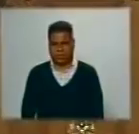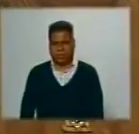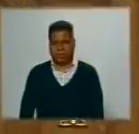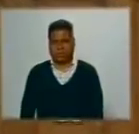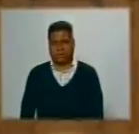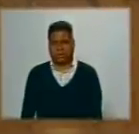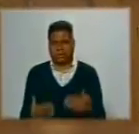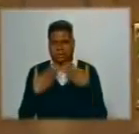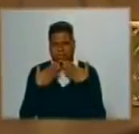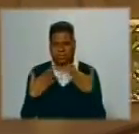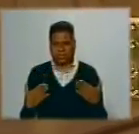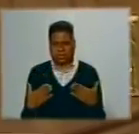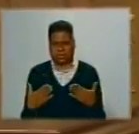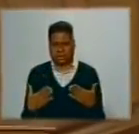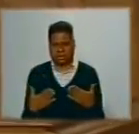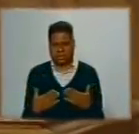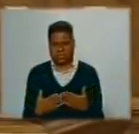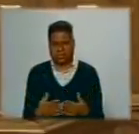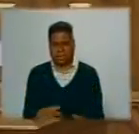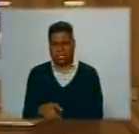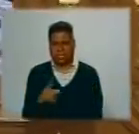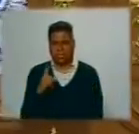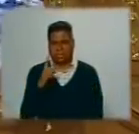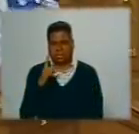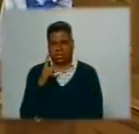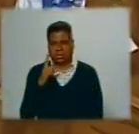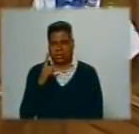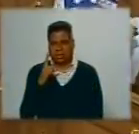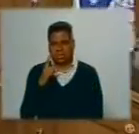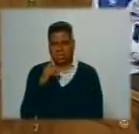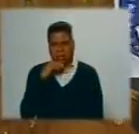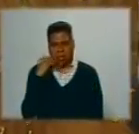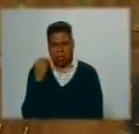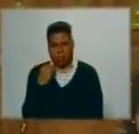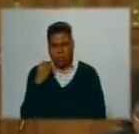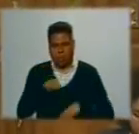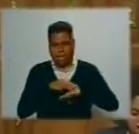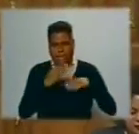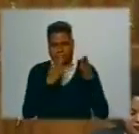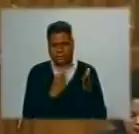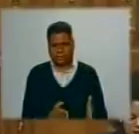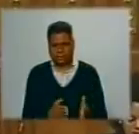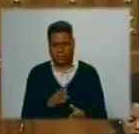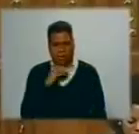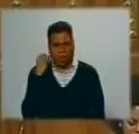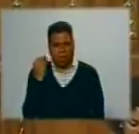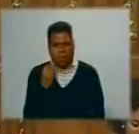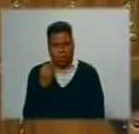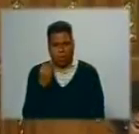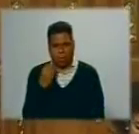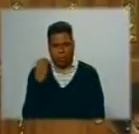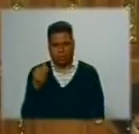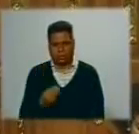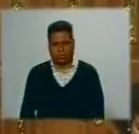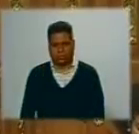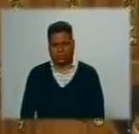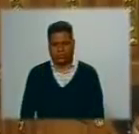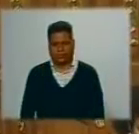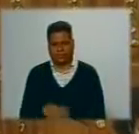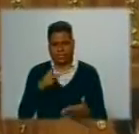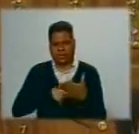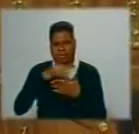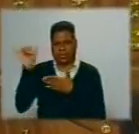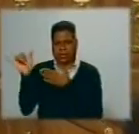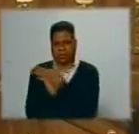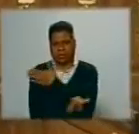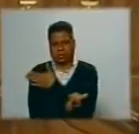Gracias, constituyente Melvin Maldonado. Bueno, en consideración, el proyecto de acuerdo leído